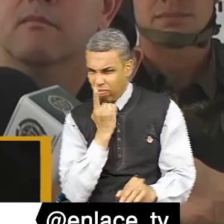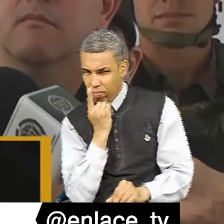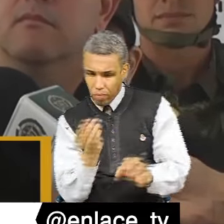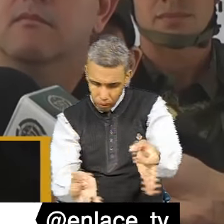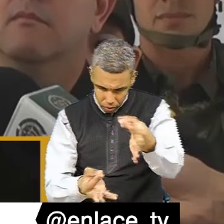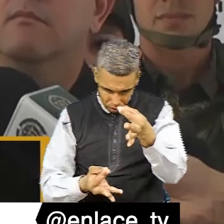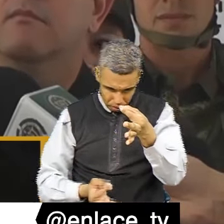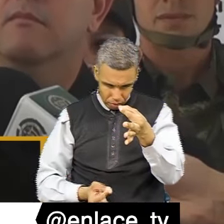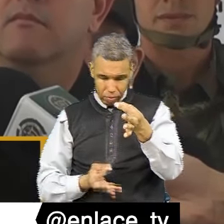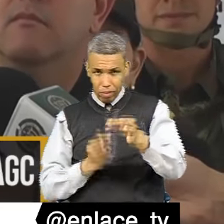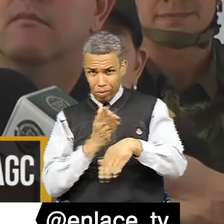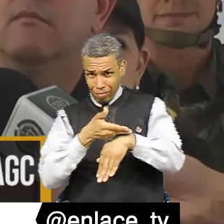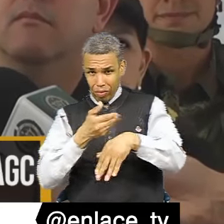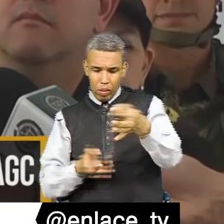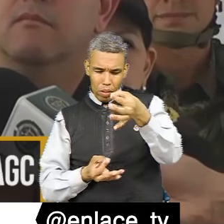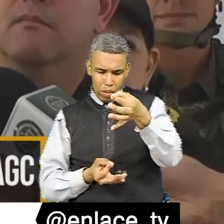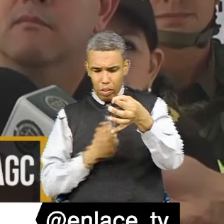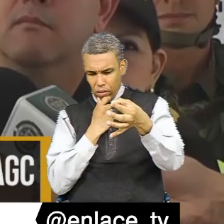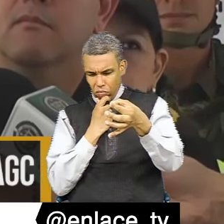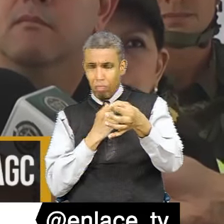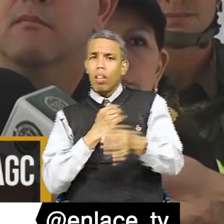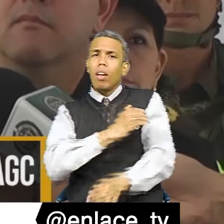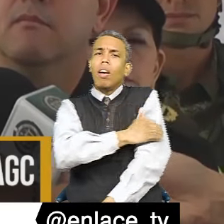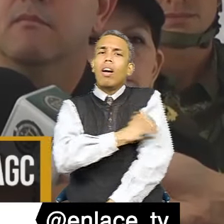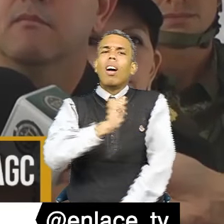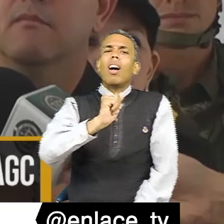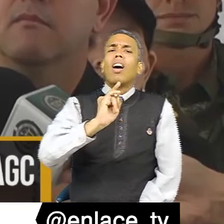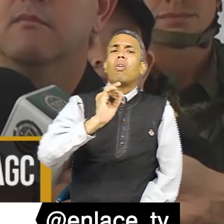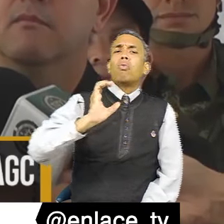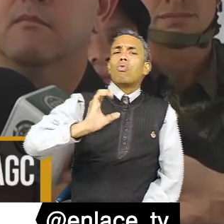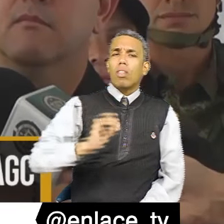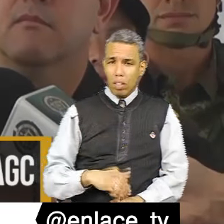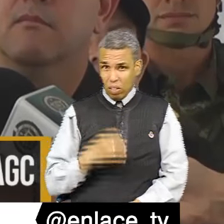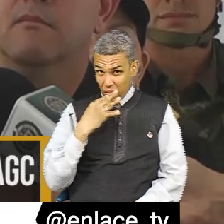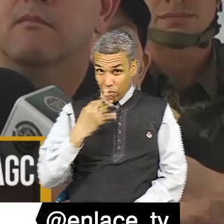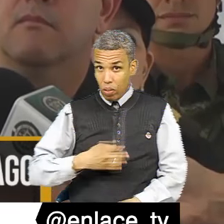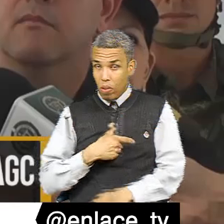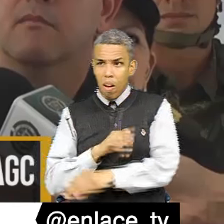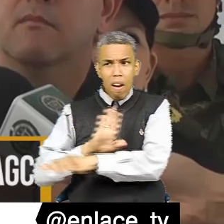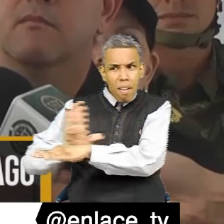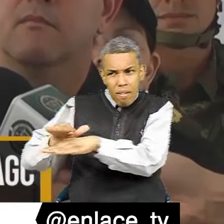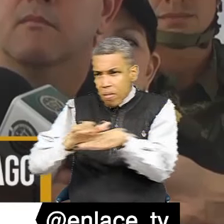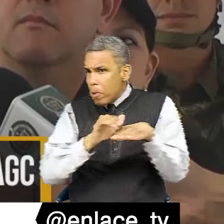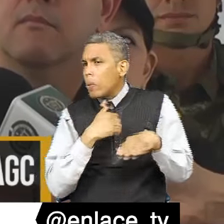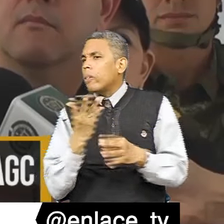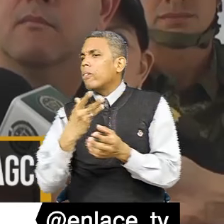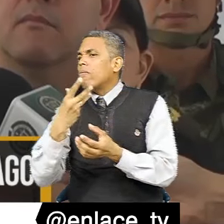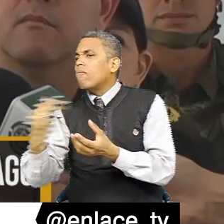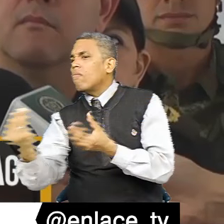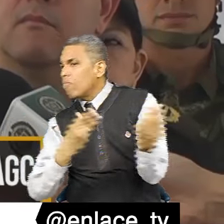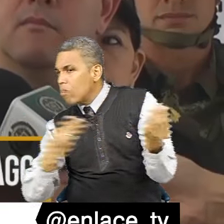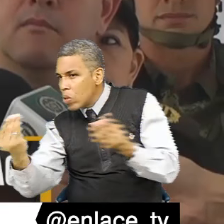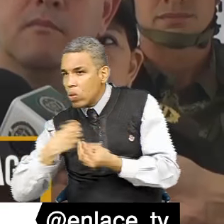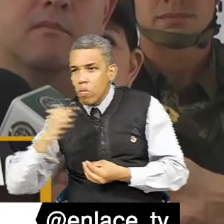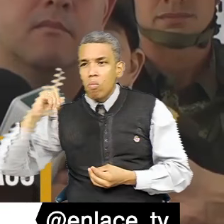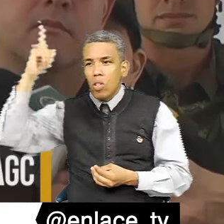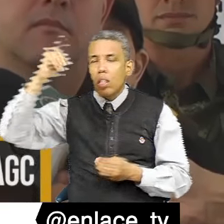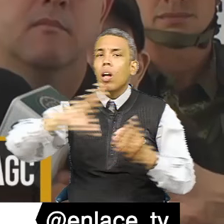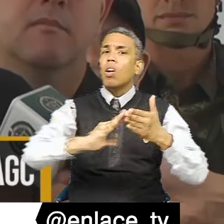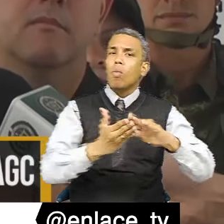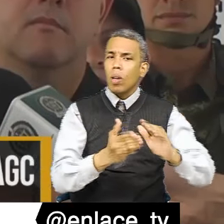las acciones pertinentes para evitar cualquier acción terrorista de este grupo, especialmente lo que tiene que ver con la protección de la población